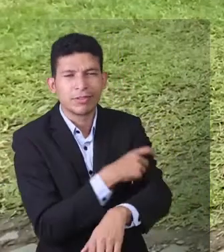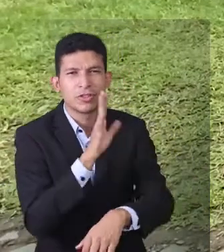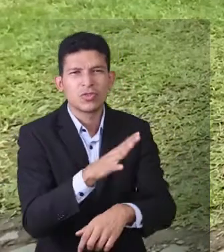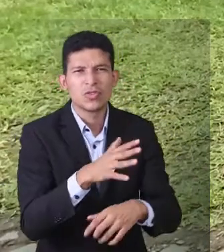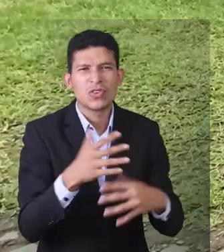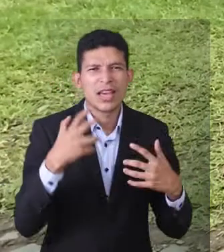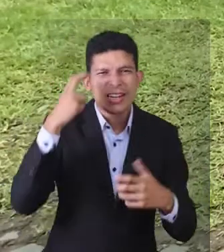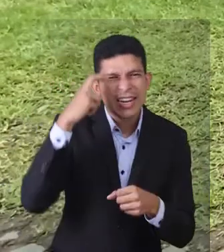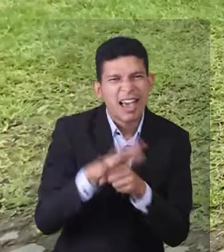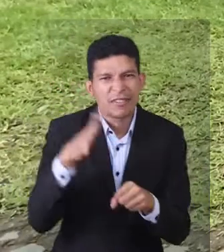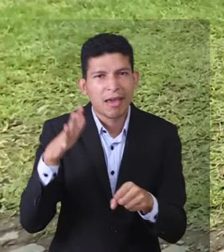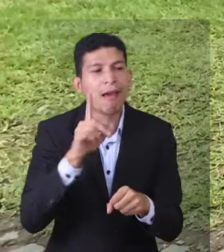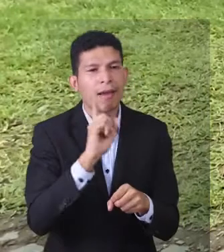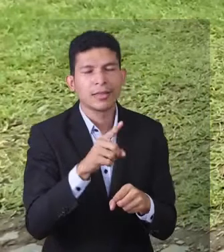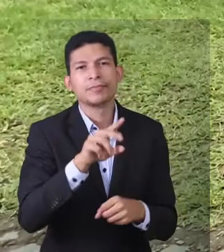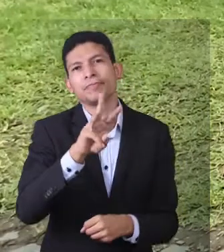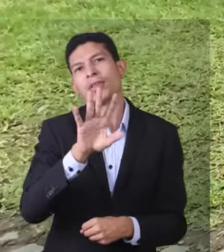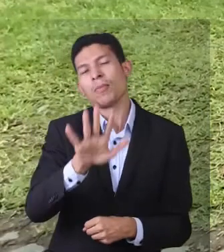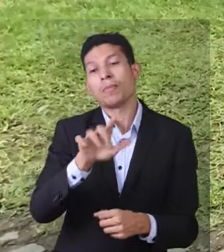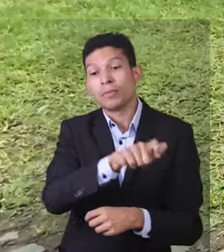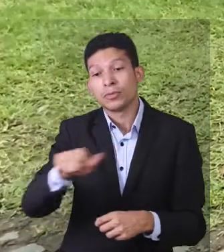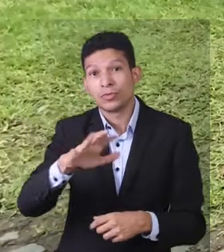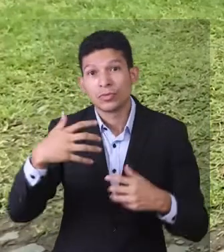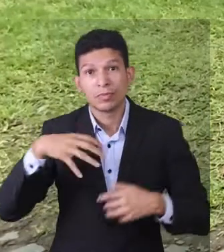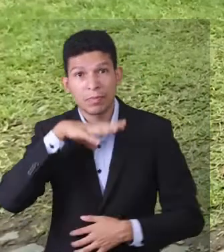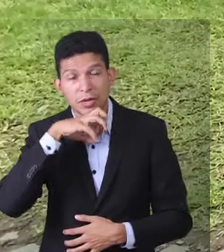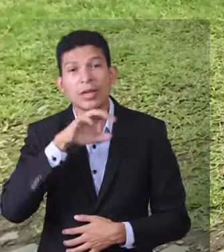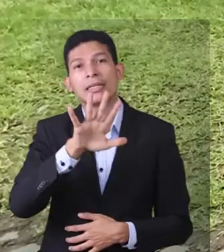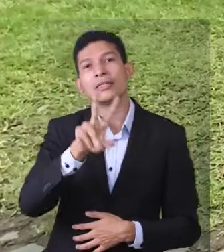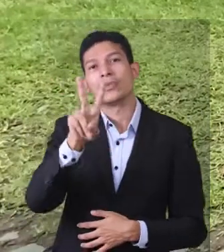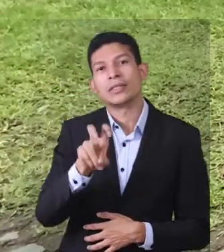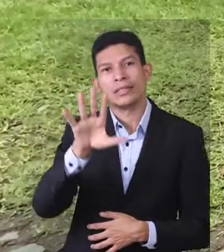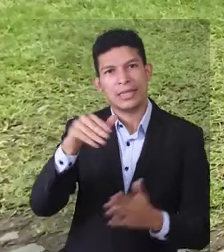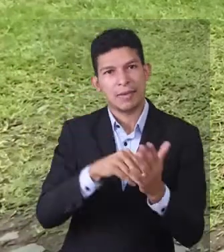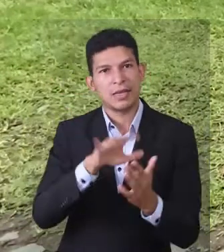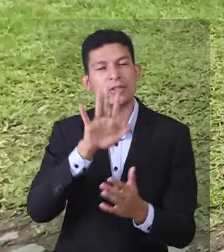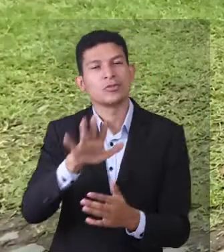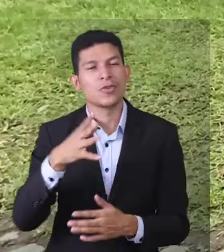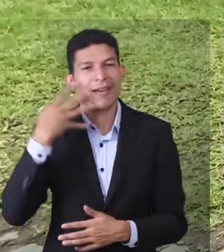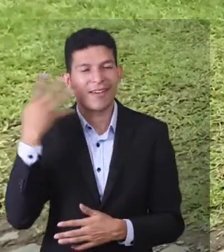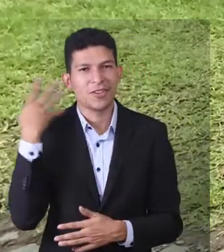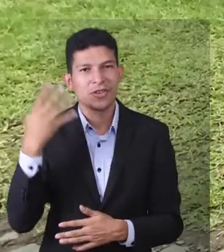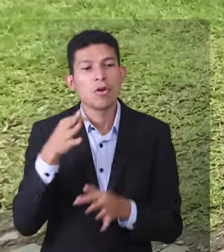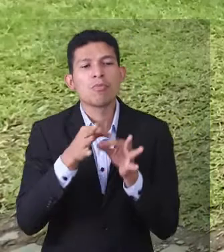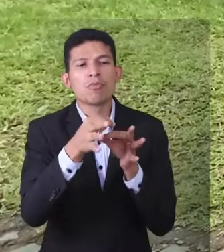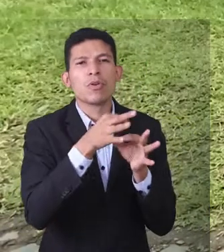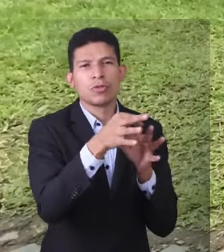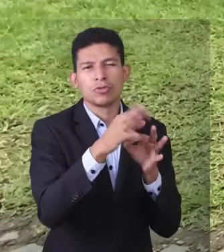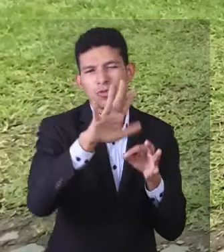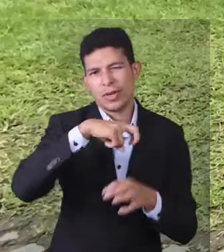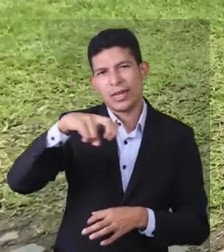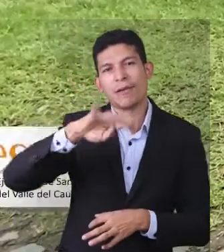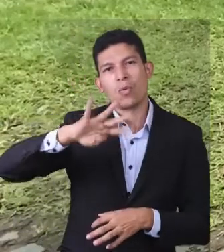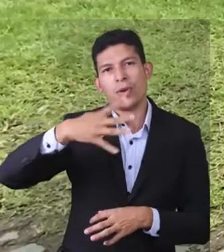.840 caninos y 57.798 felinos en los municipios de categoría cuarta,